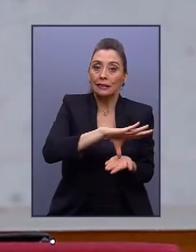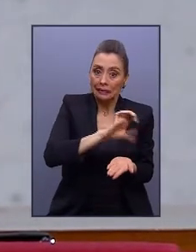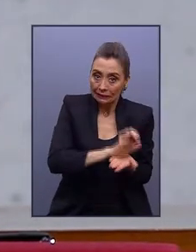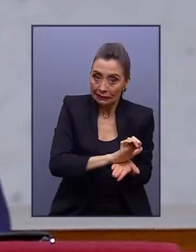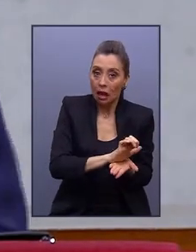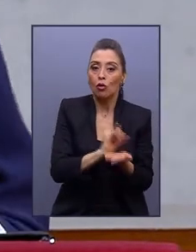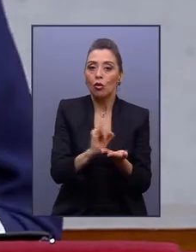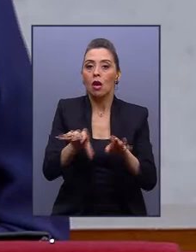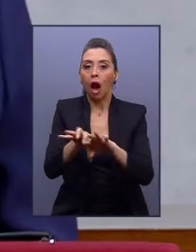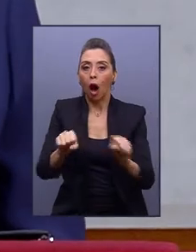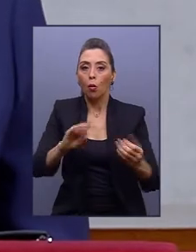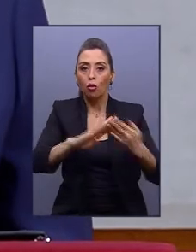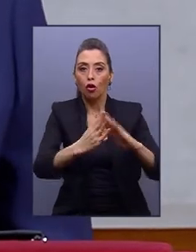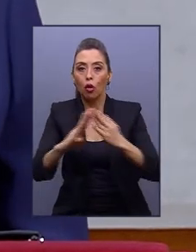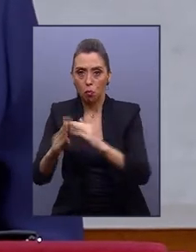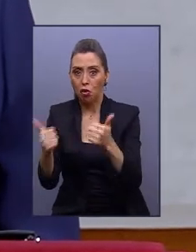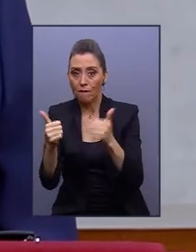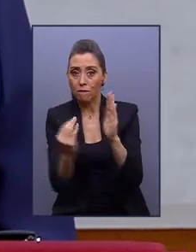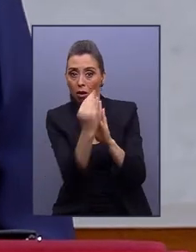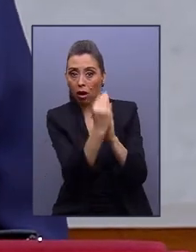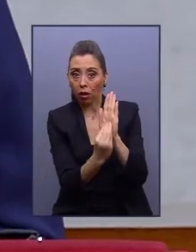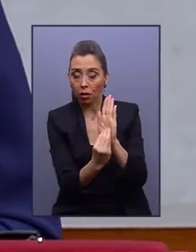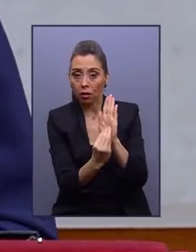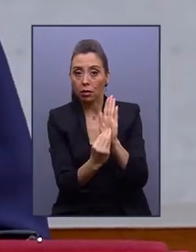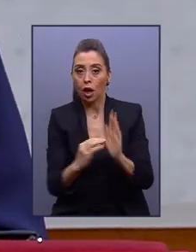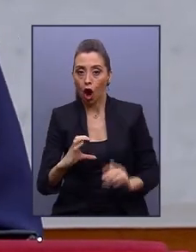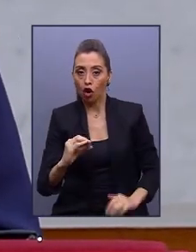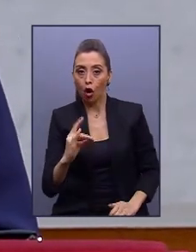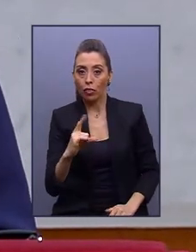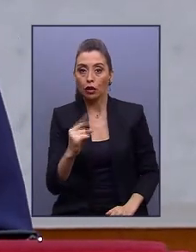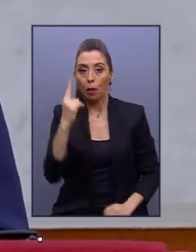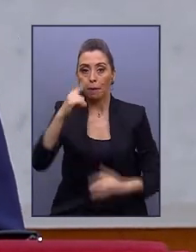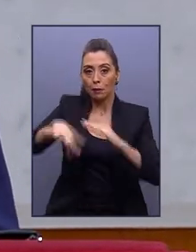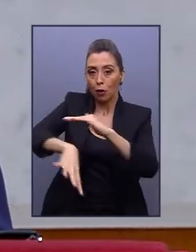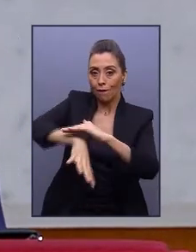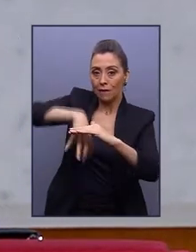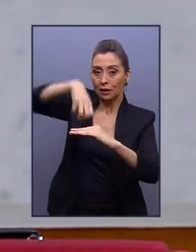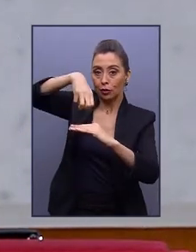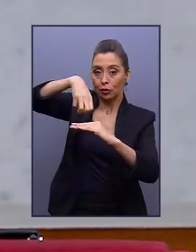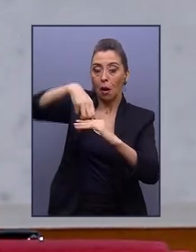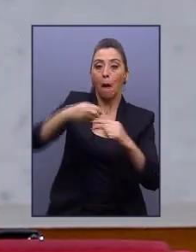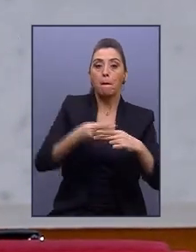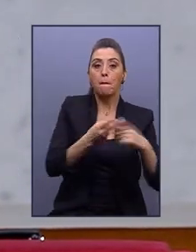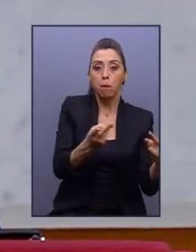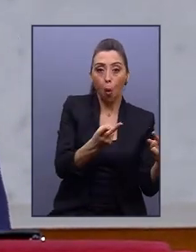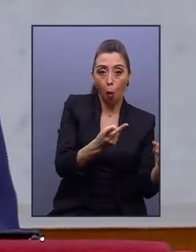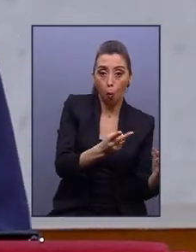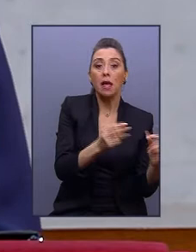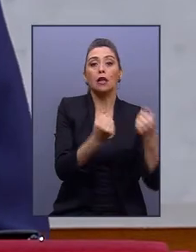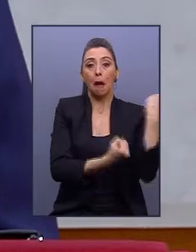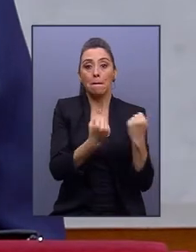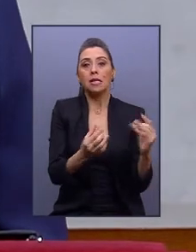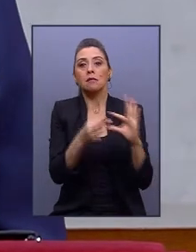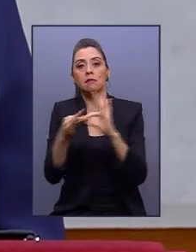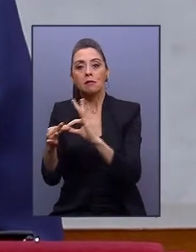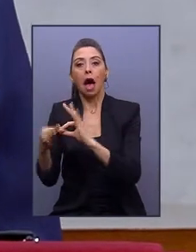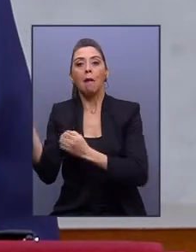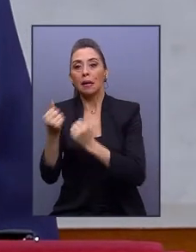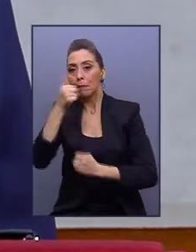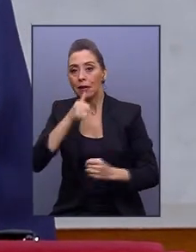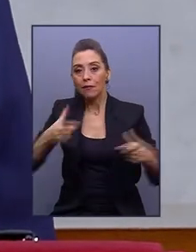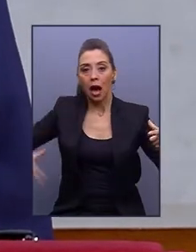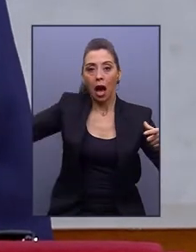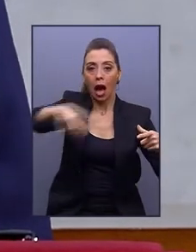comunidades. Y en esta misma línea, Codelco prepara la primera explotación pública en asociación con el sector privado en los